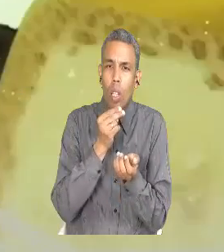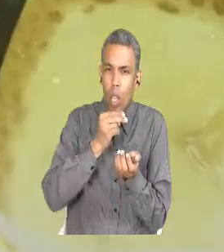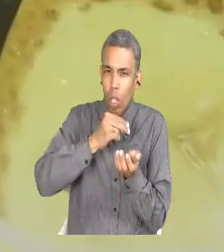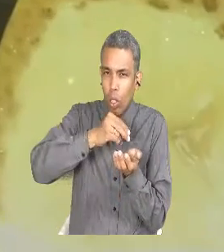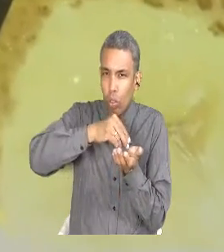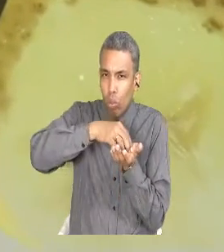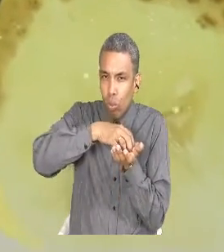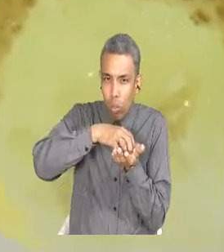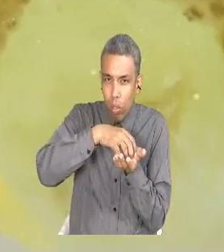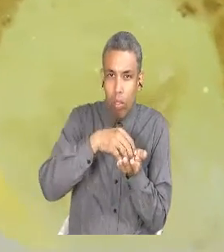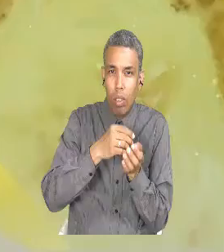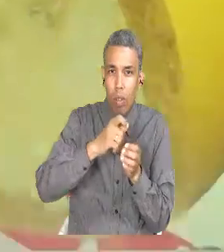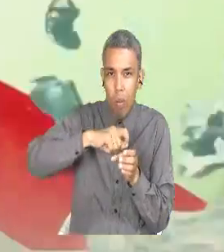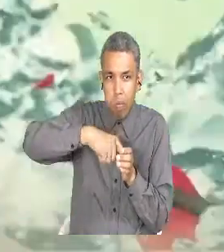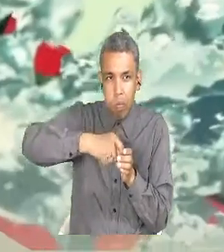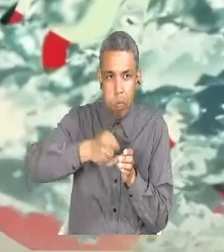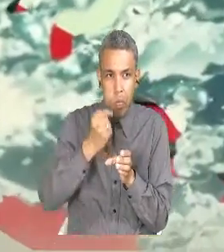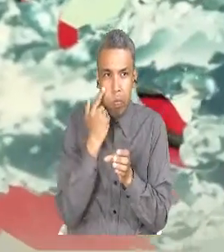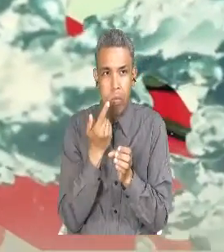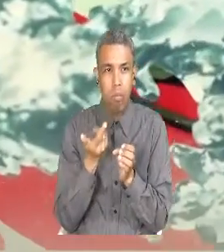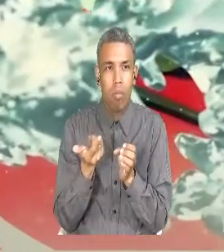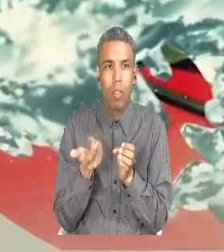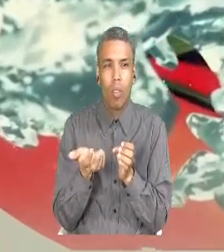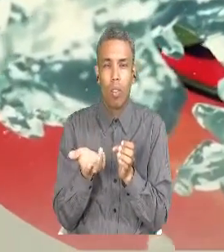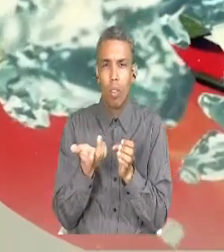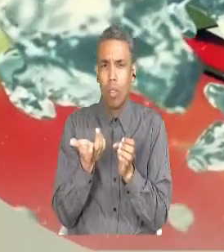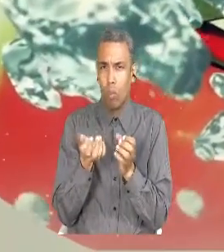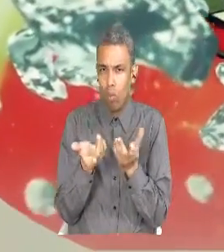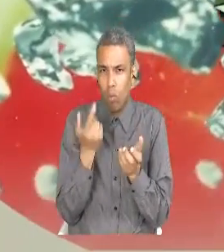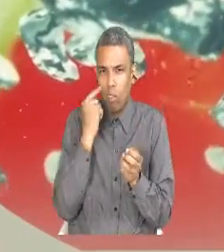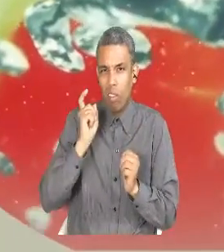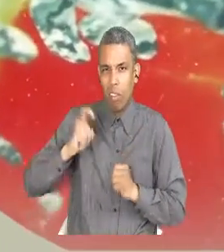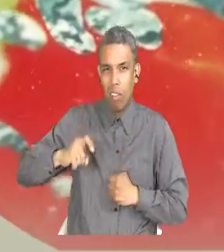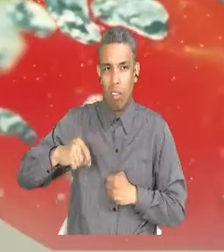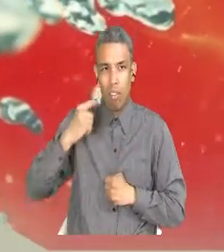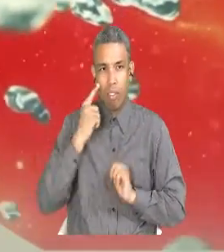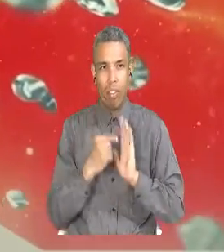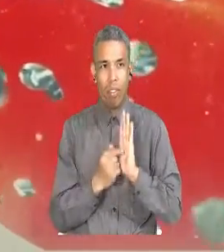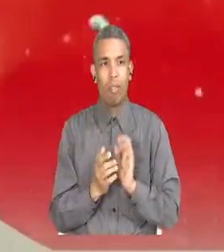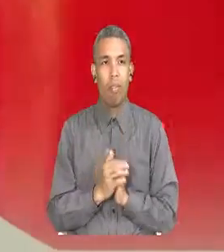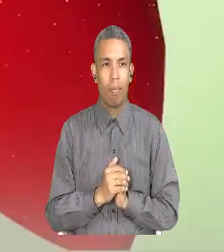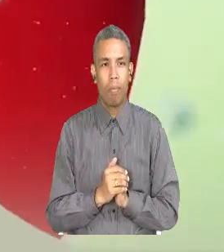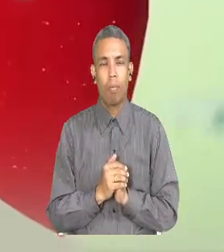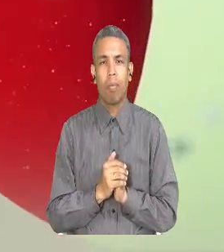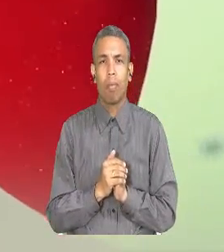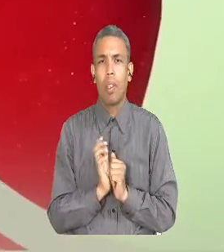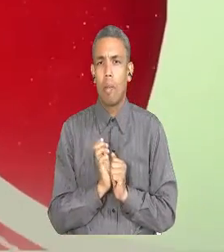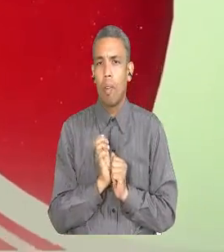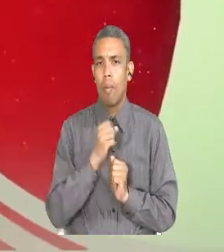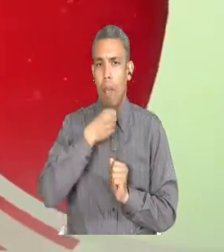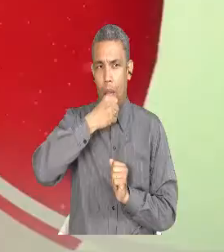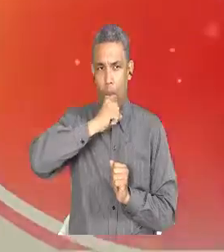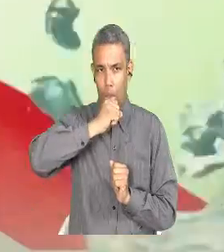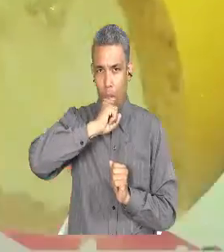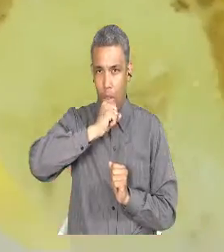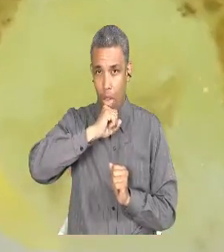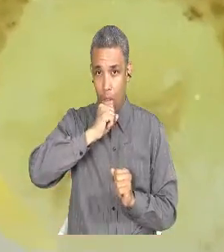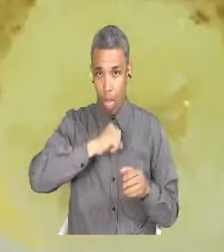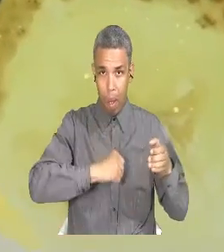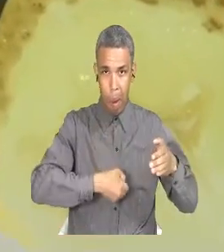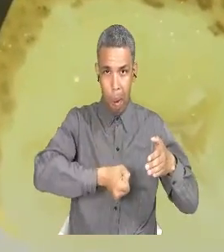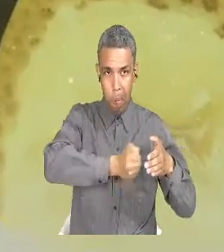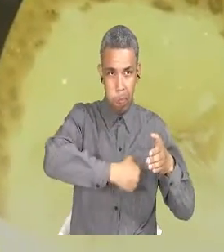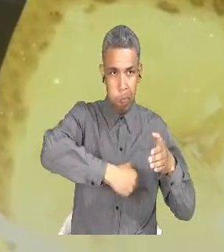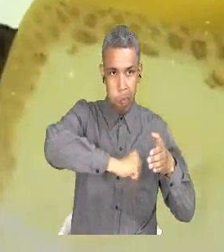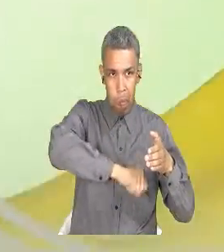fresas, 1 banano, 100 centímetros de zumo de naranja, 20 centímetros de crema de leche,